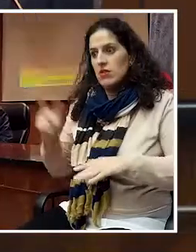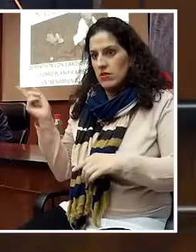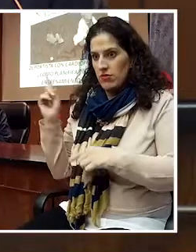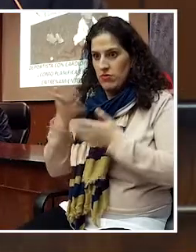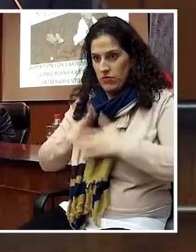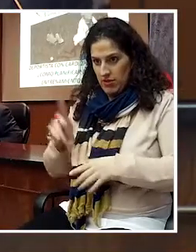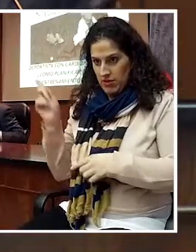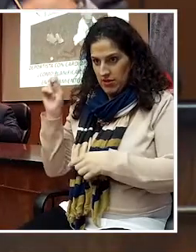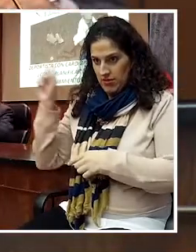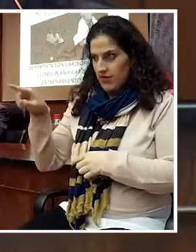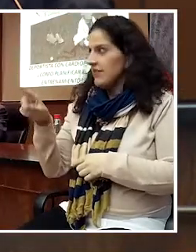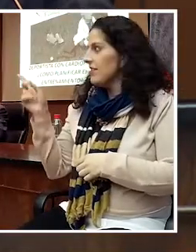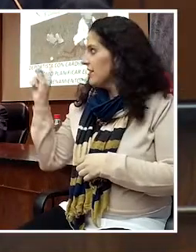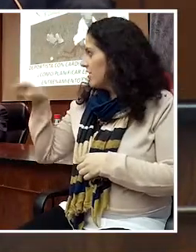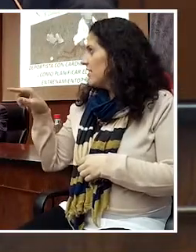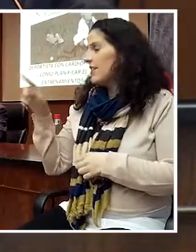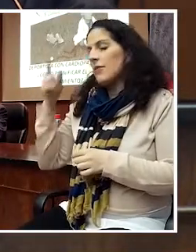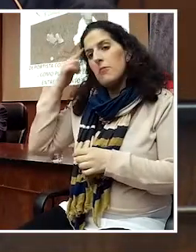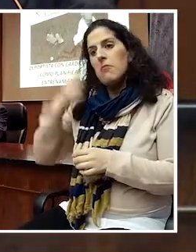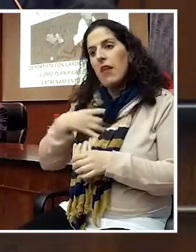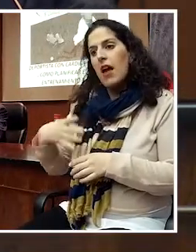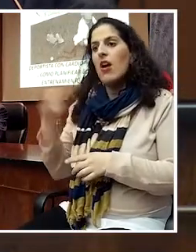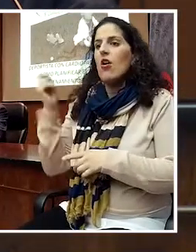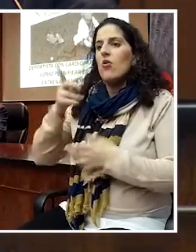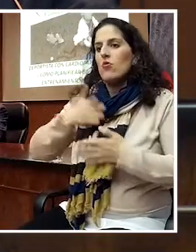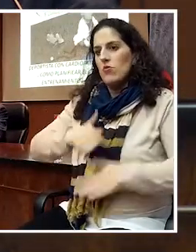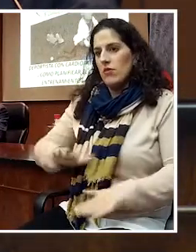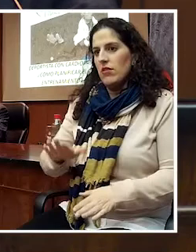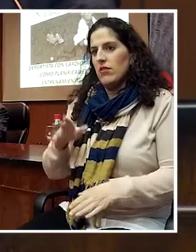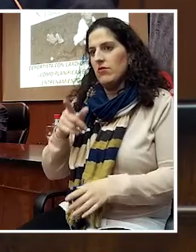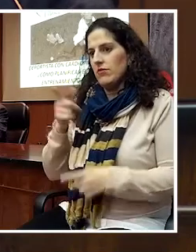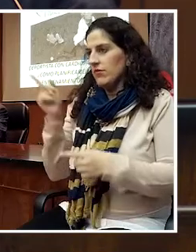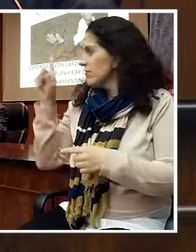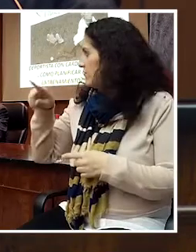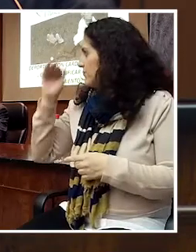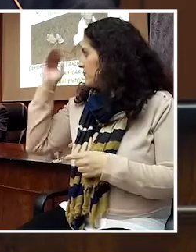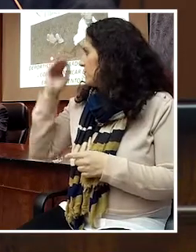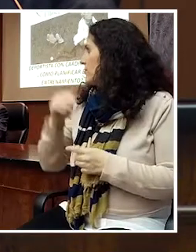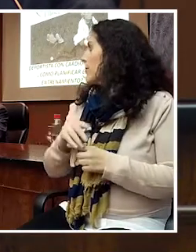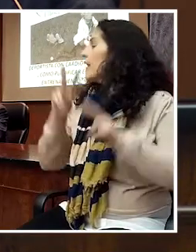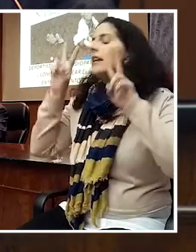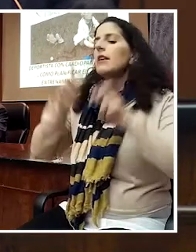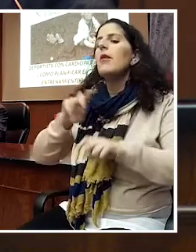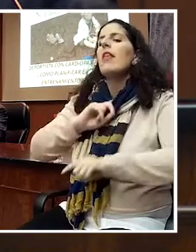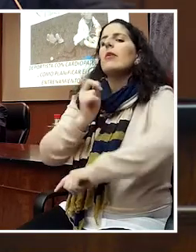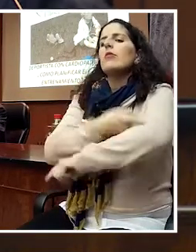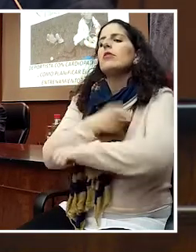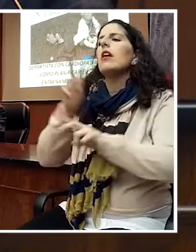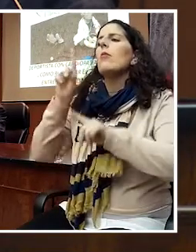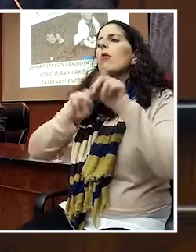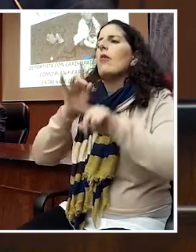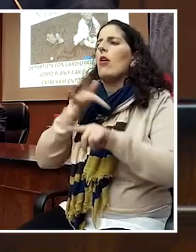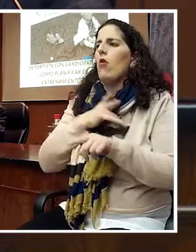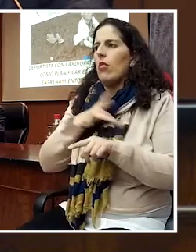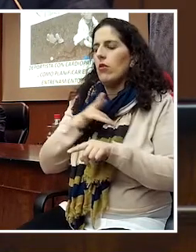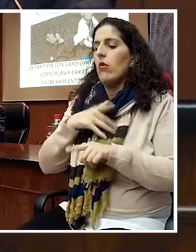Vamos a tomar ahora otra vez el tema del deportista con cardiopatía, pero